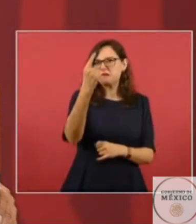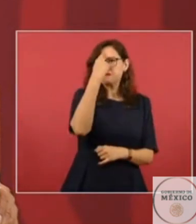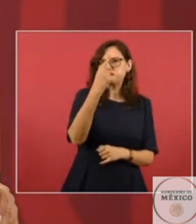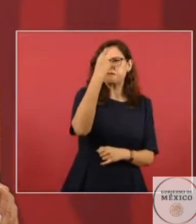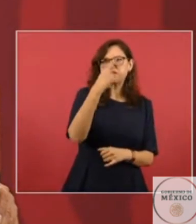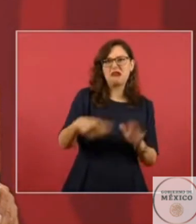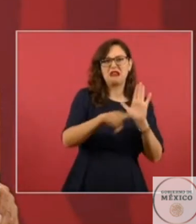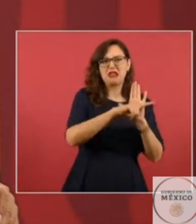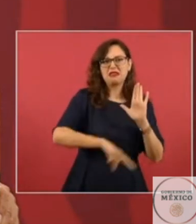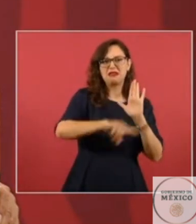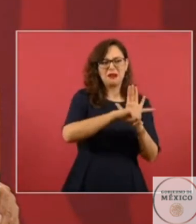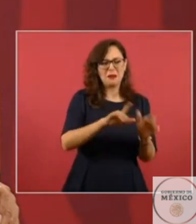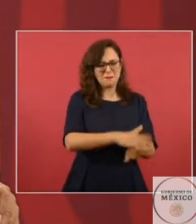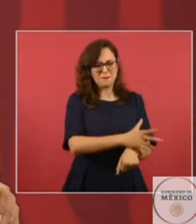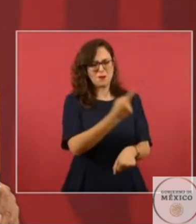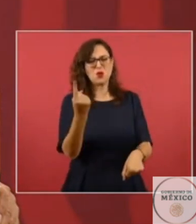ideológica?